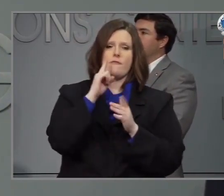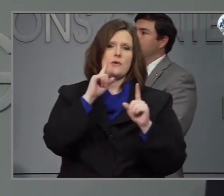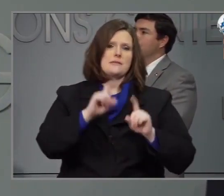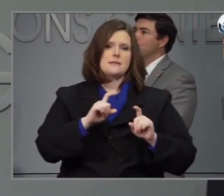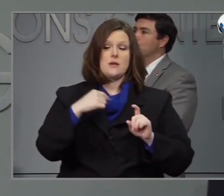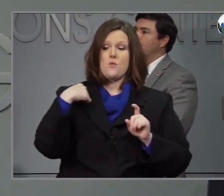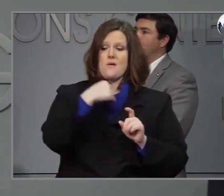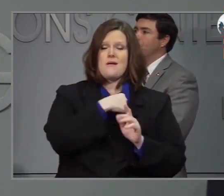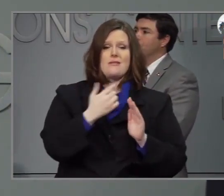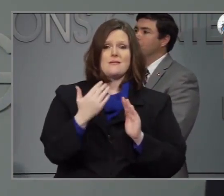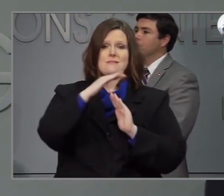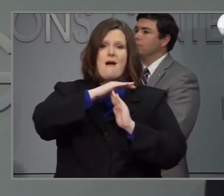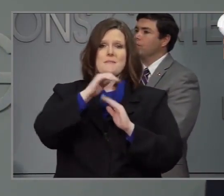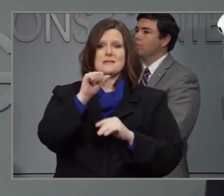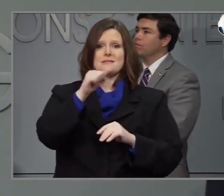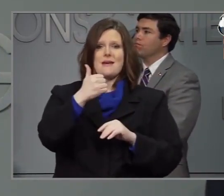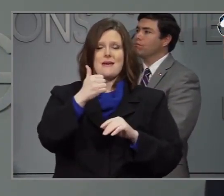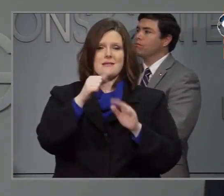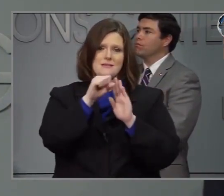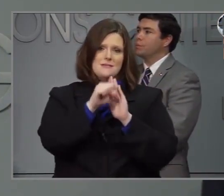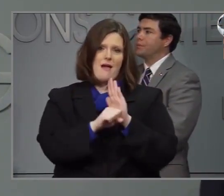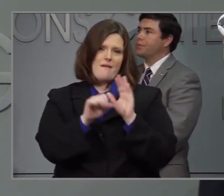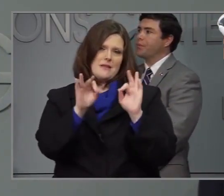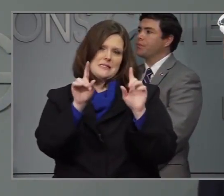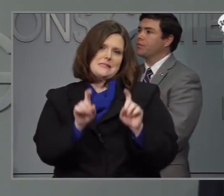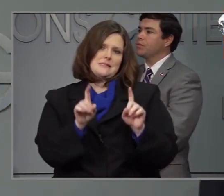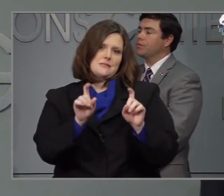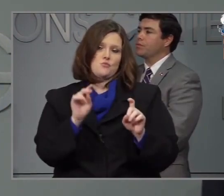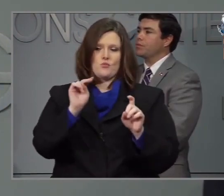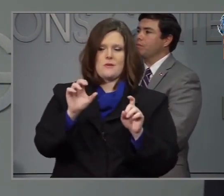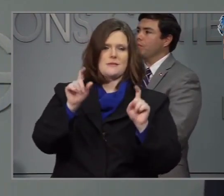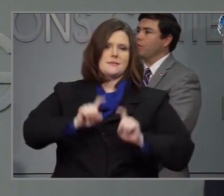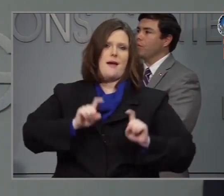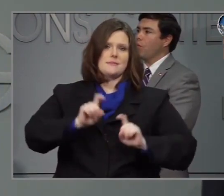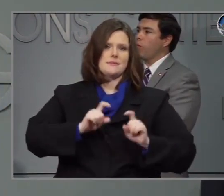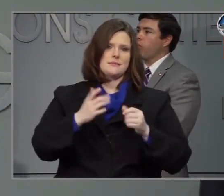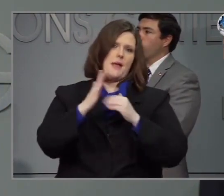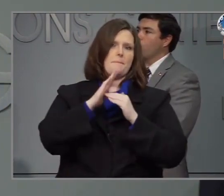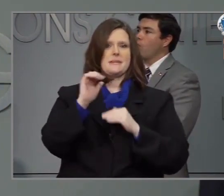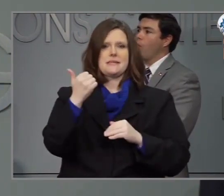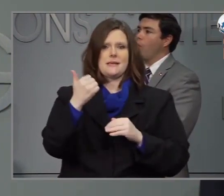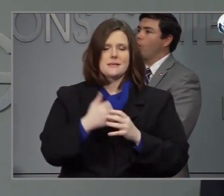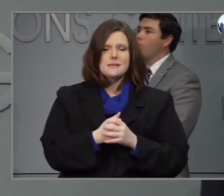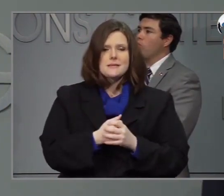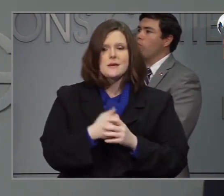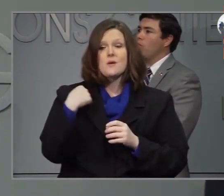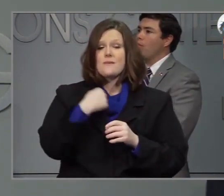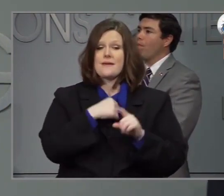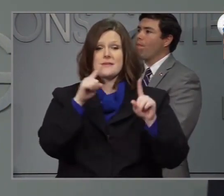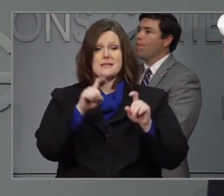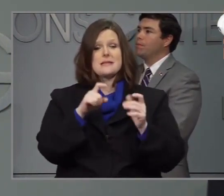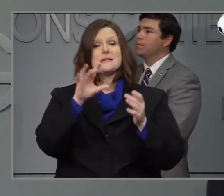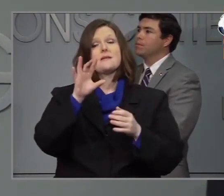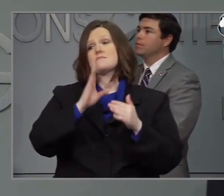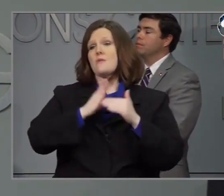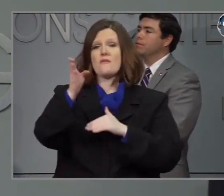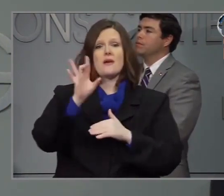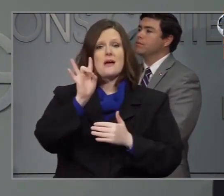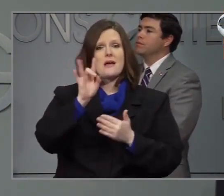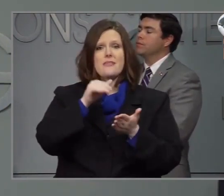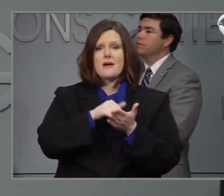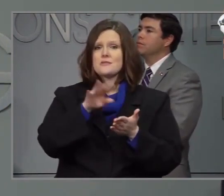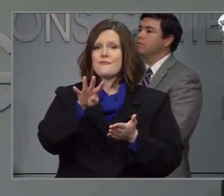nuestro está haciendo nosotros estamos en dentro de los 10 estados nosotros hemos hecho más de 8.400